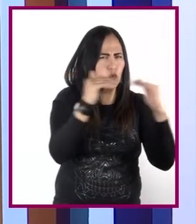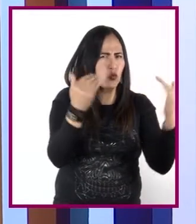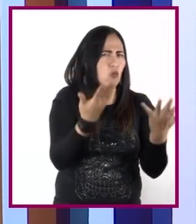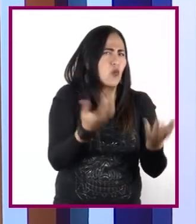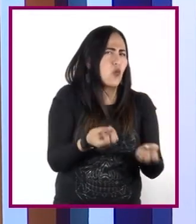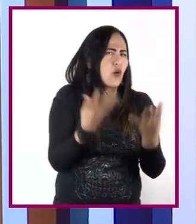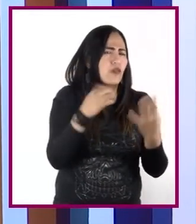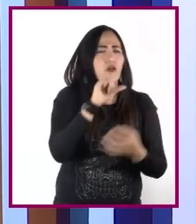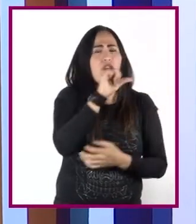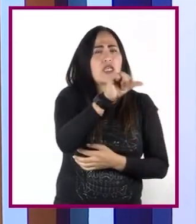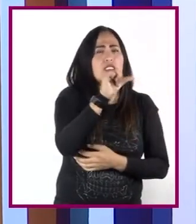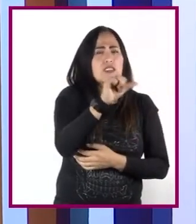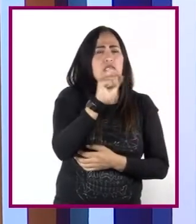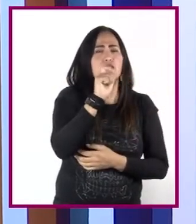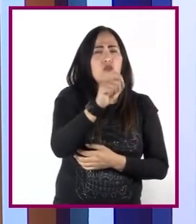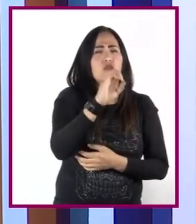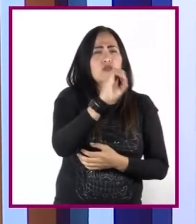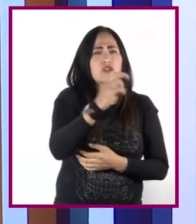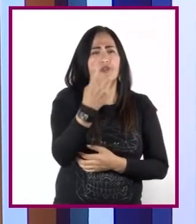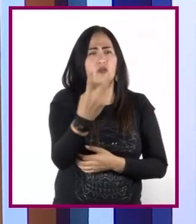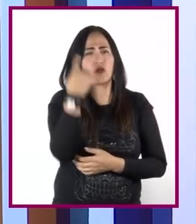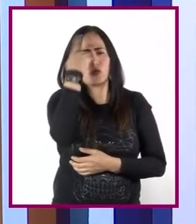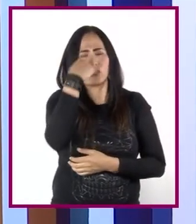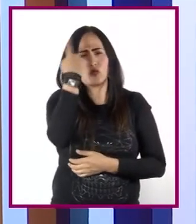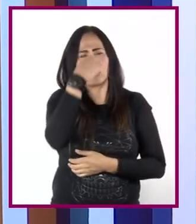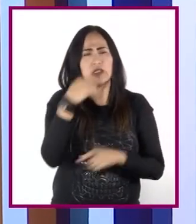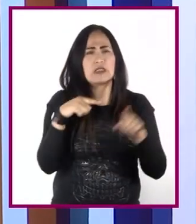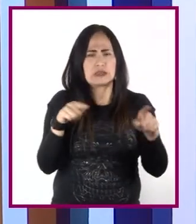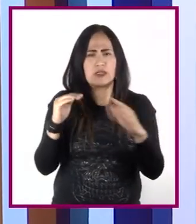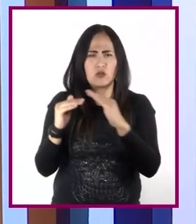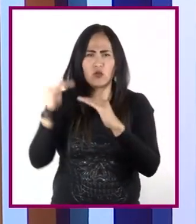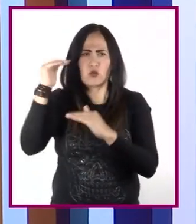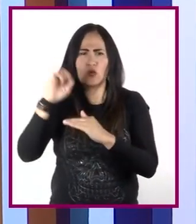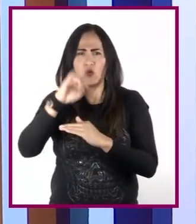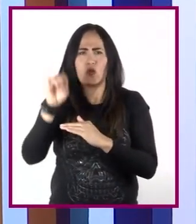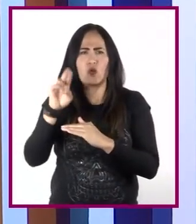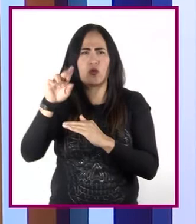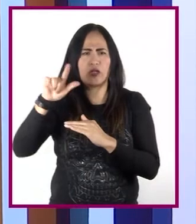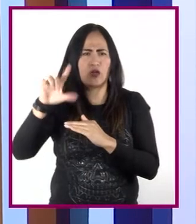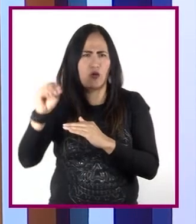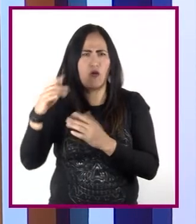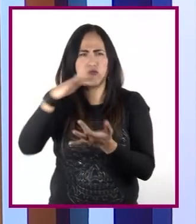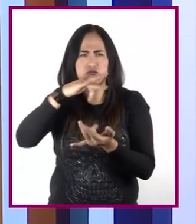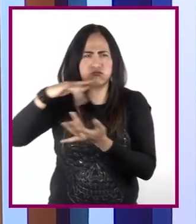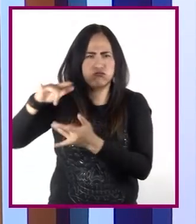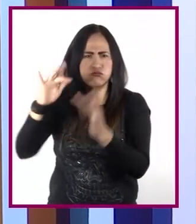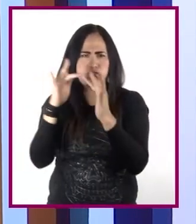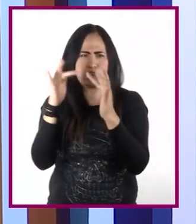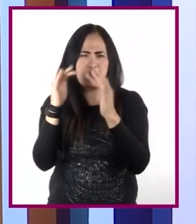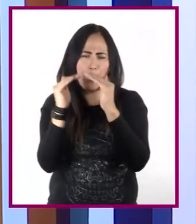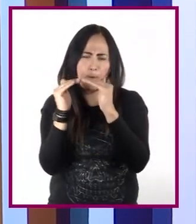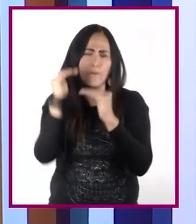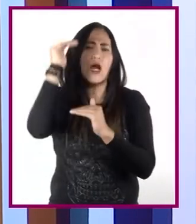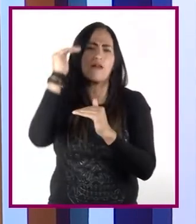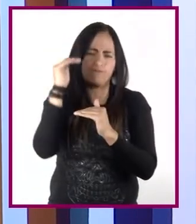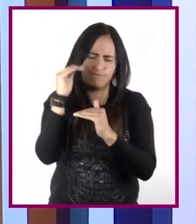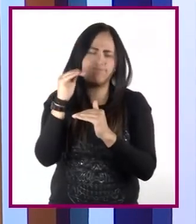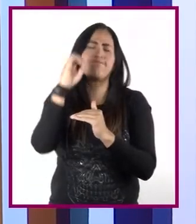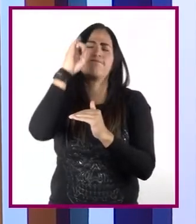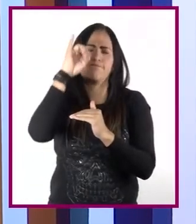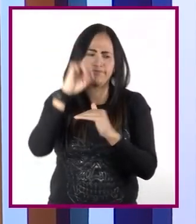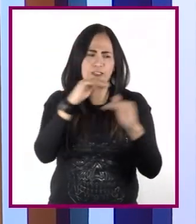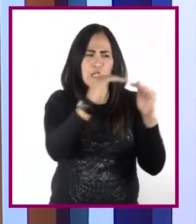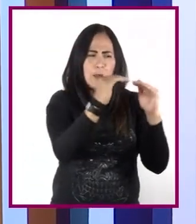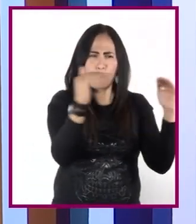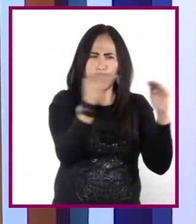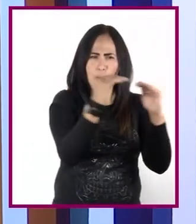16.2 horas, podemos decir que la cantidad de horas que utiliza Julio para navegar en las redes sociales está muy por arriba del promedio de las